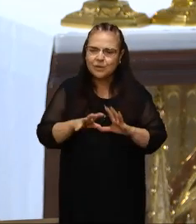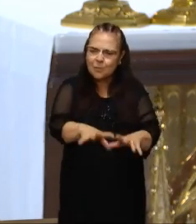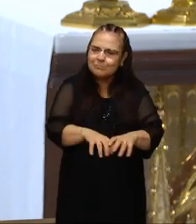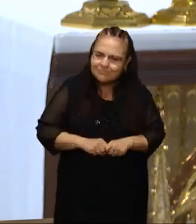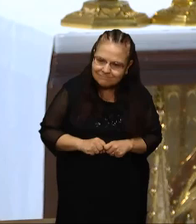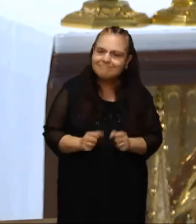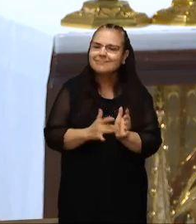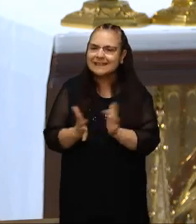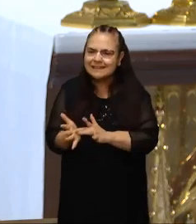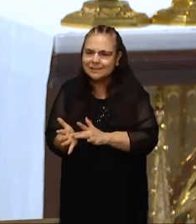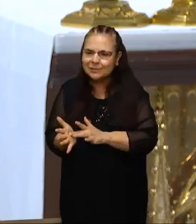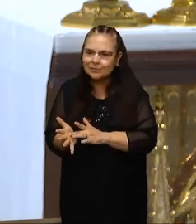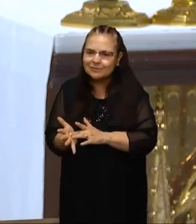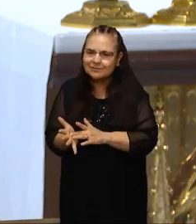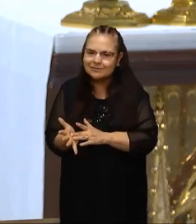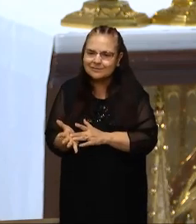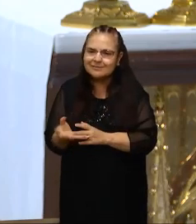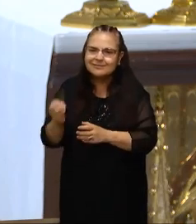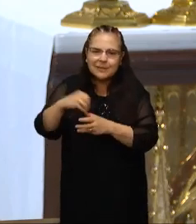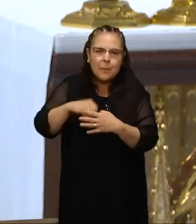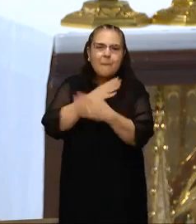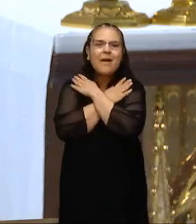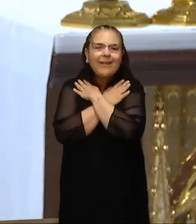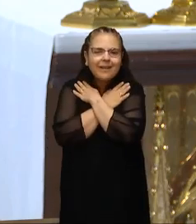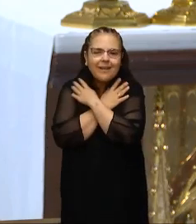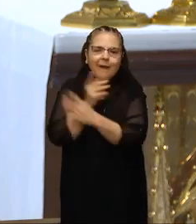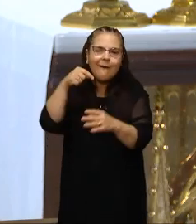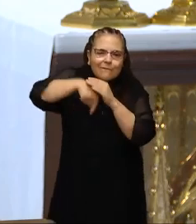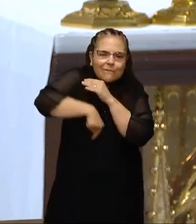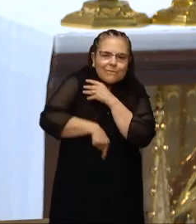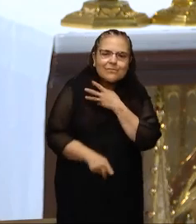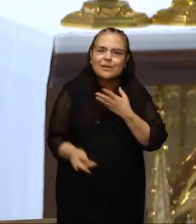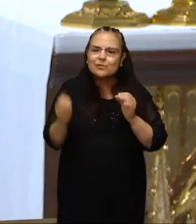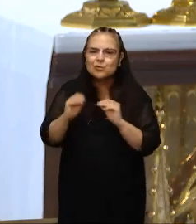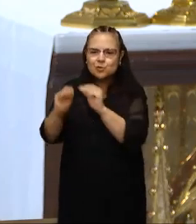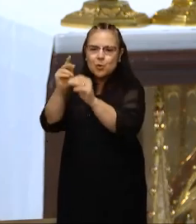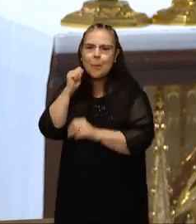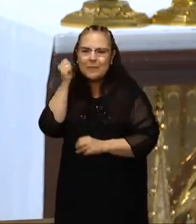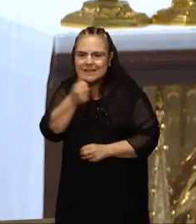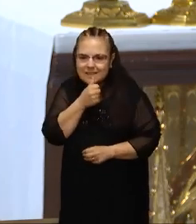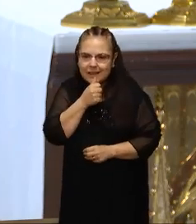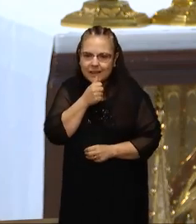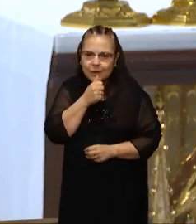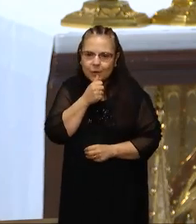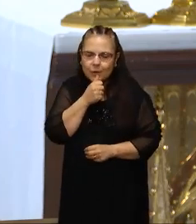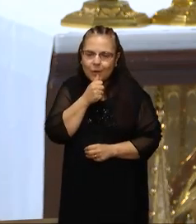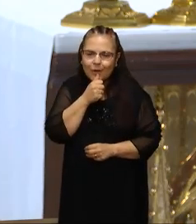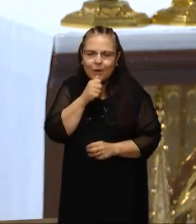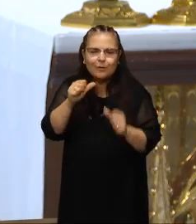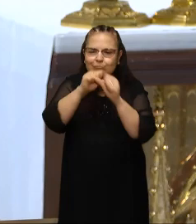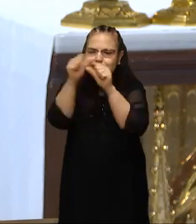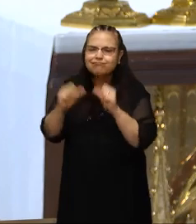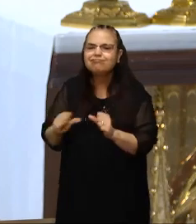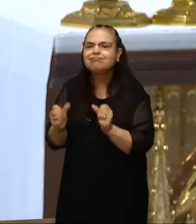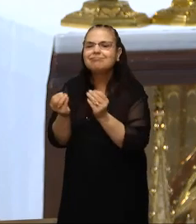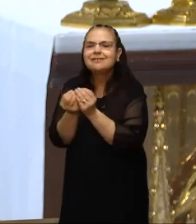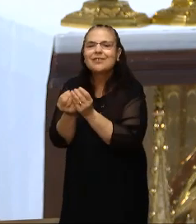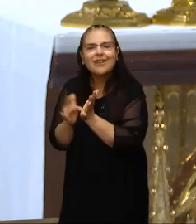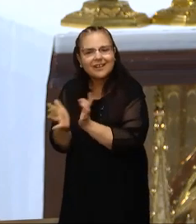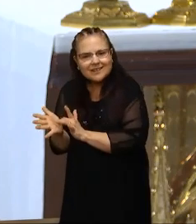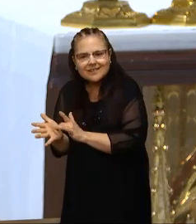a Cristo desde María, profundizamos en su misterio, nos configuramos con Cristo como